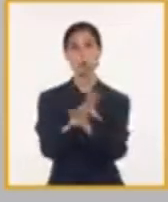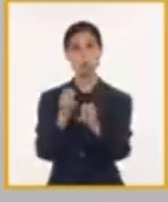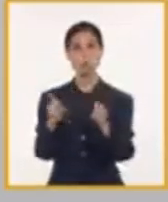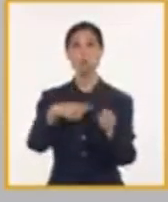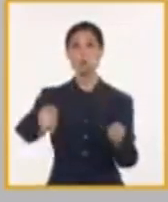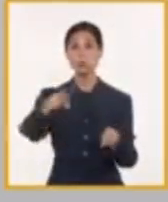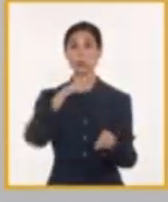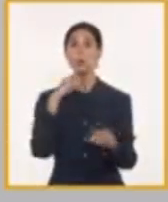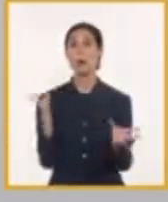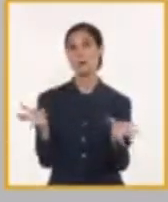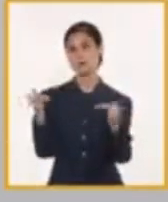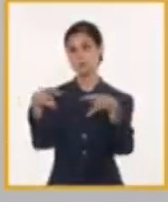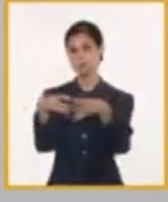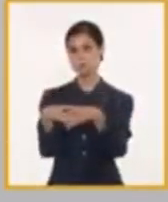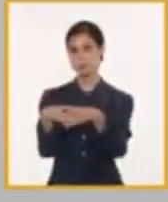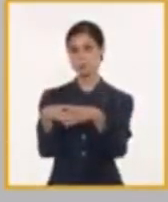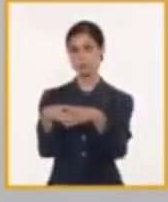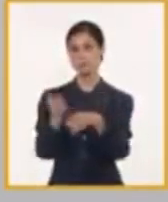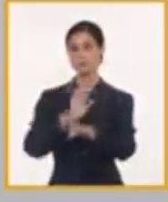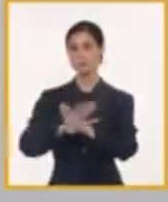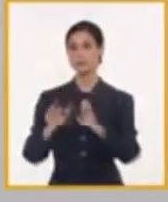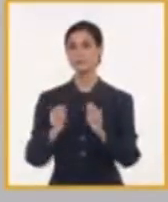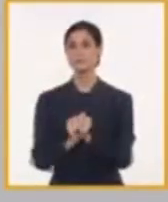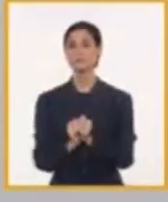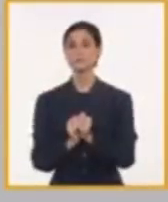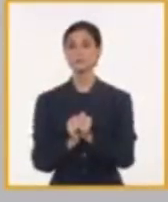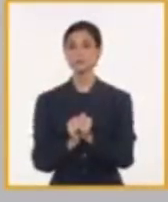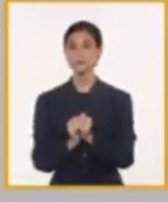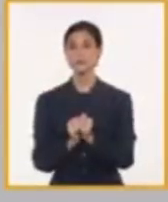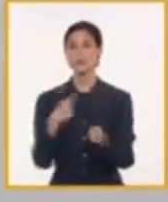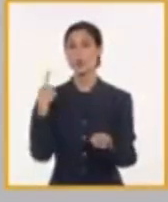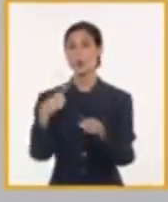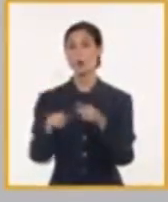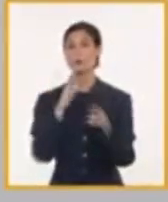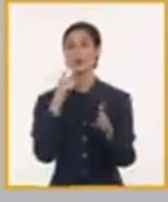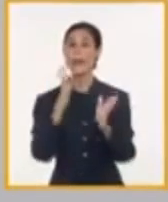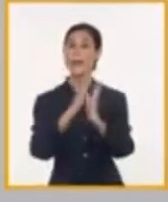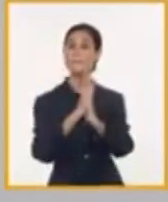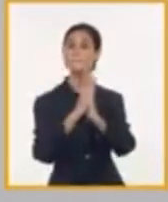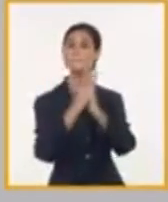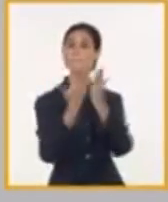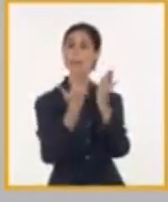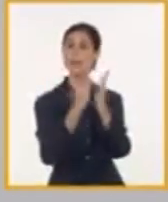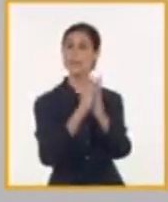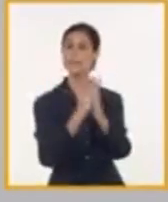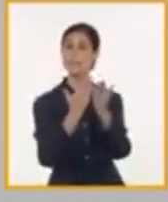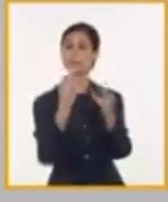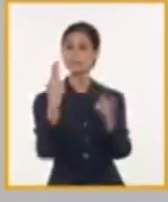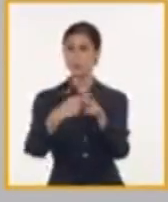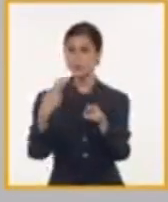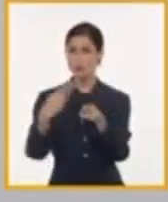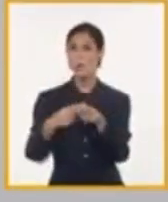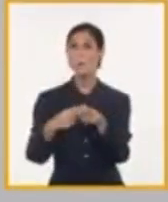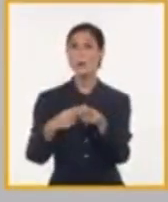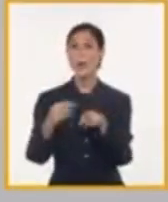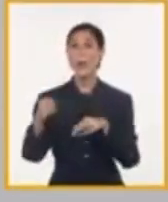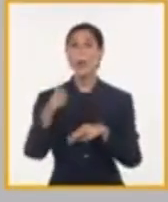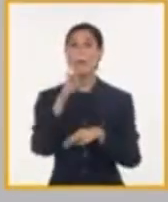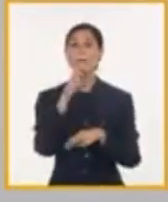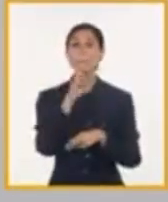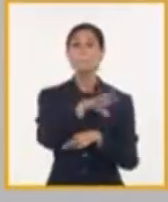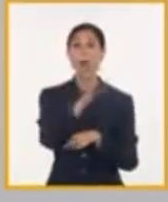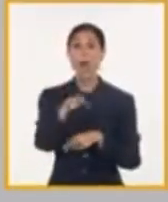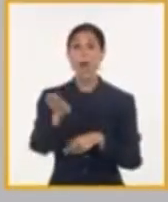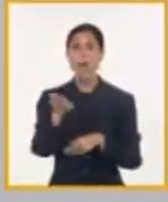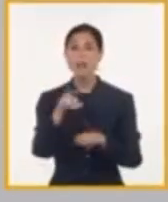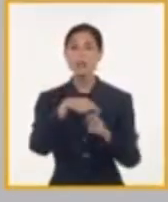La legendaria Maripesca, que sigue existiendo, ¿no? La legendaria Maripesca. Además, aprovechando las nuevas facilidades y las